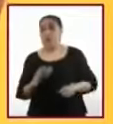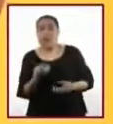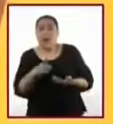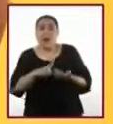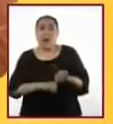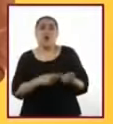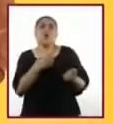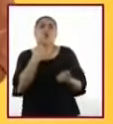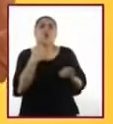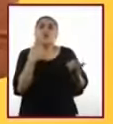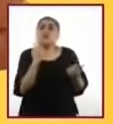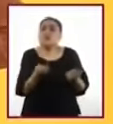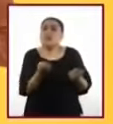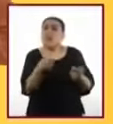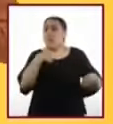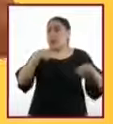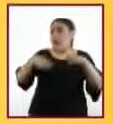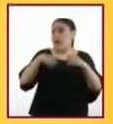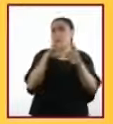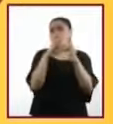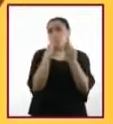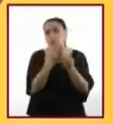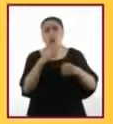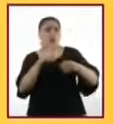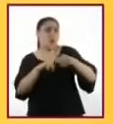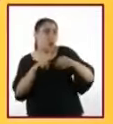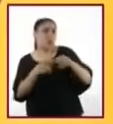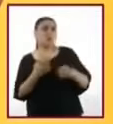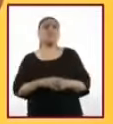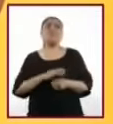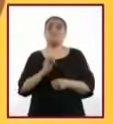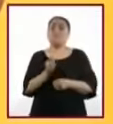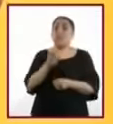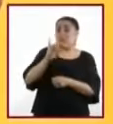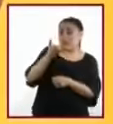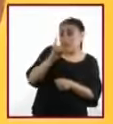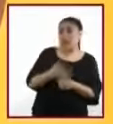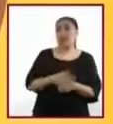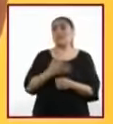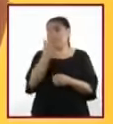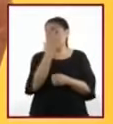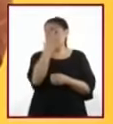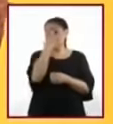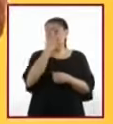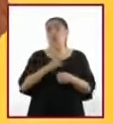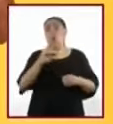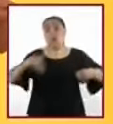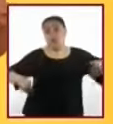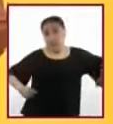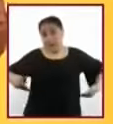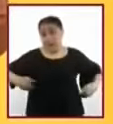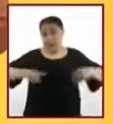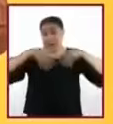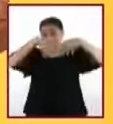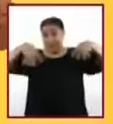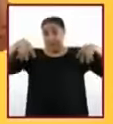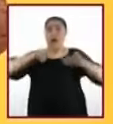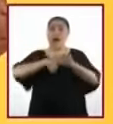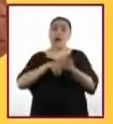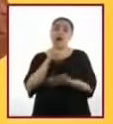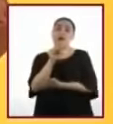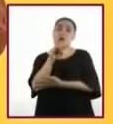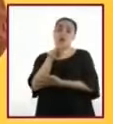de la forma y el color, tales como los títeres, las máscaras y el teatro de sombras. Todos estos, además